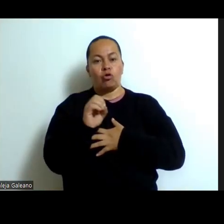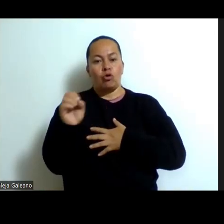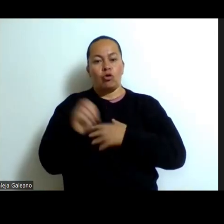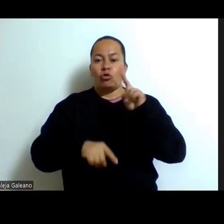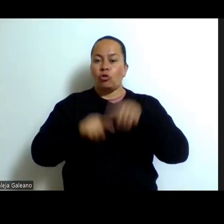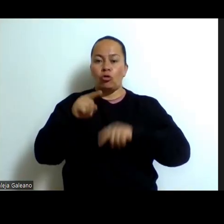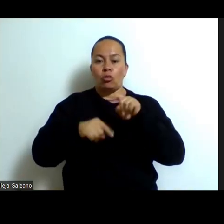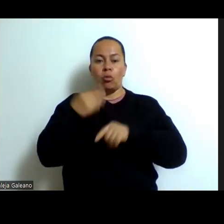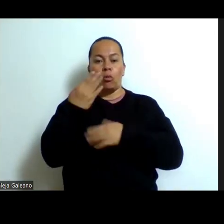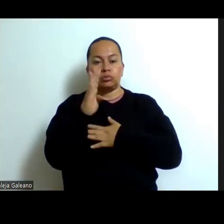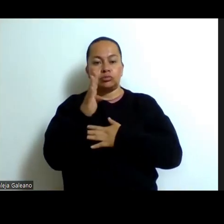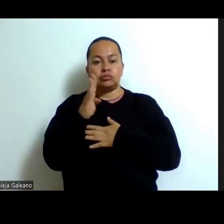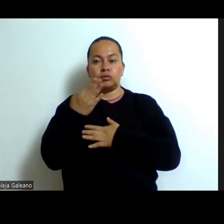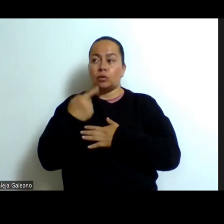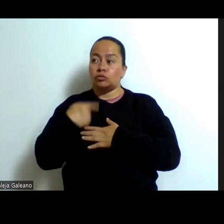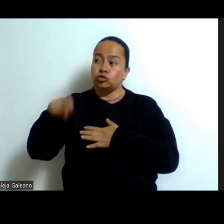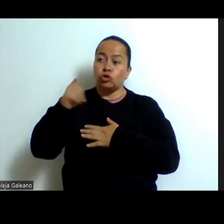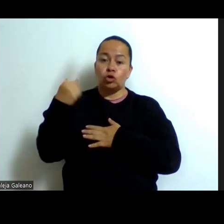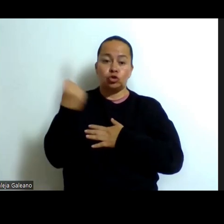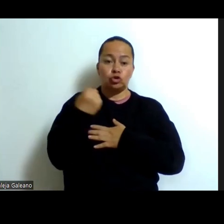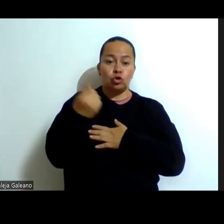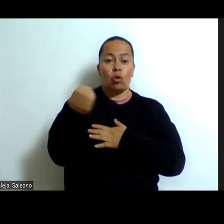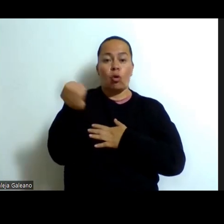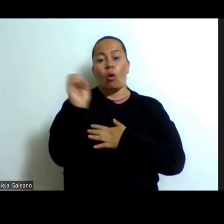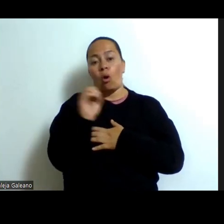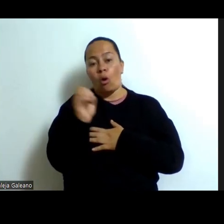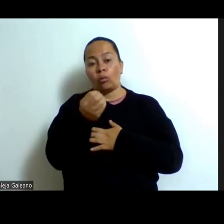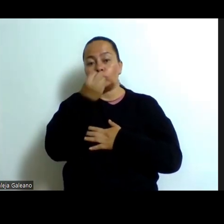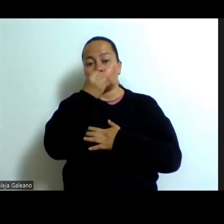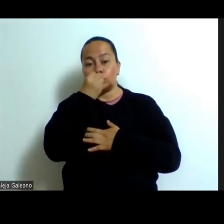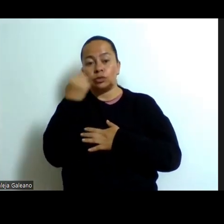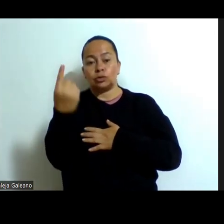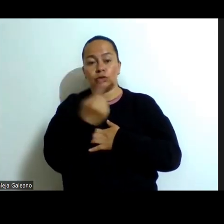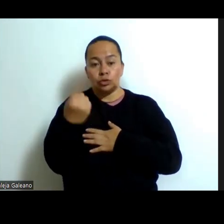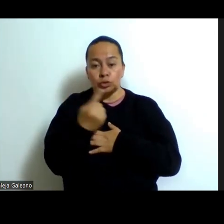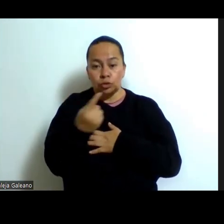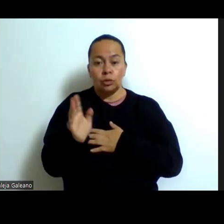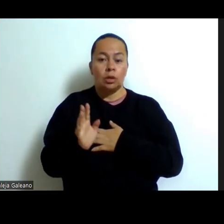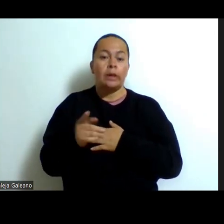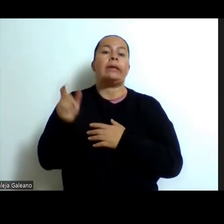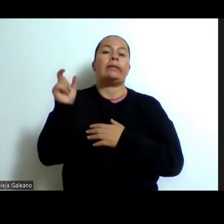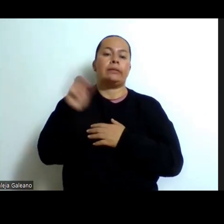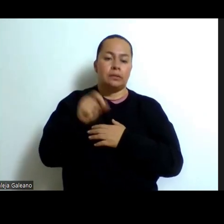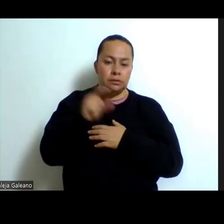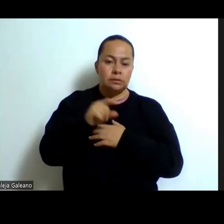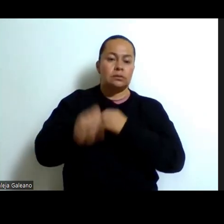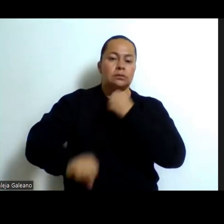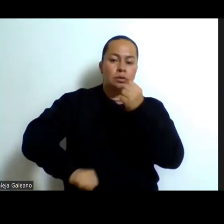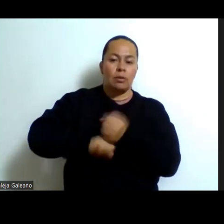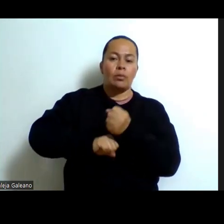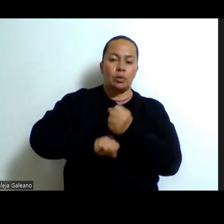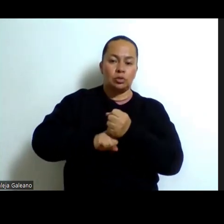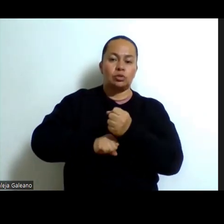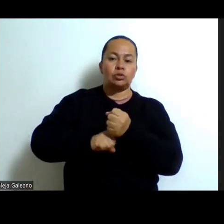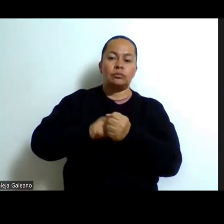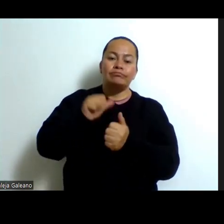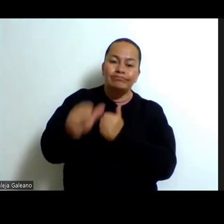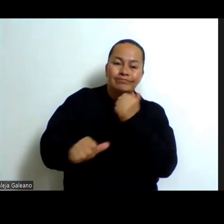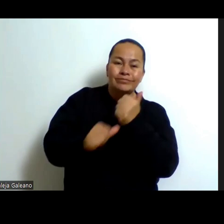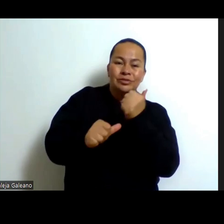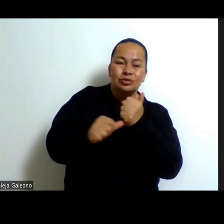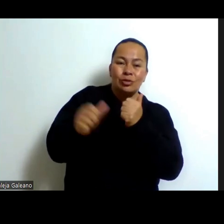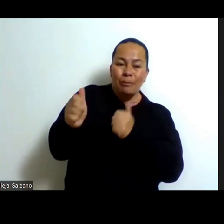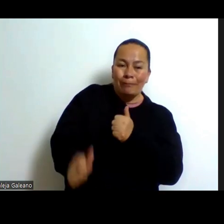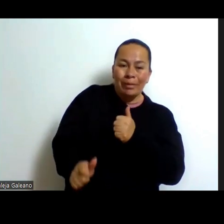sola o si no me puedo alimentar sola Eh pues requiero del apoyo del asistente personal para que lo haga